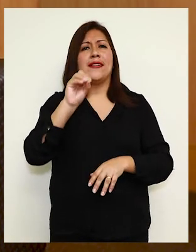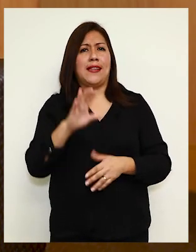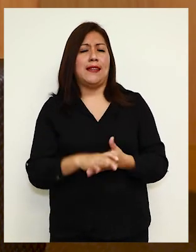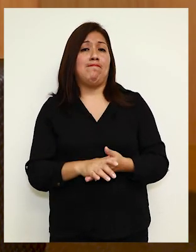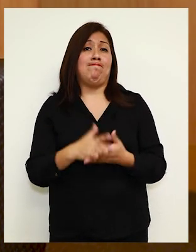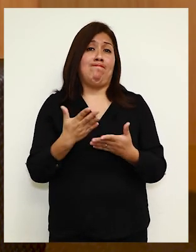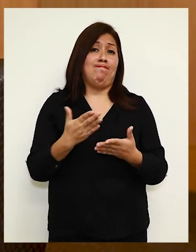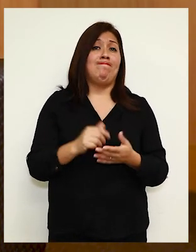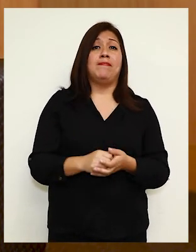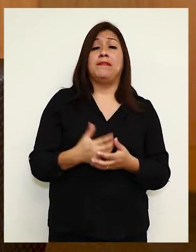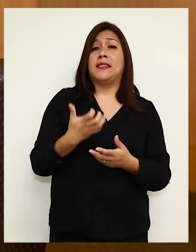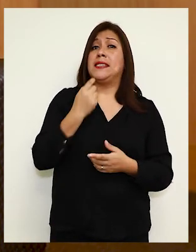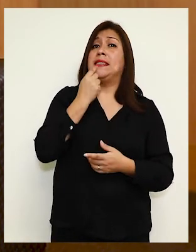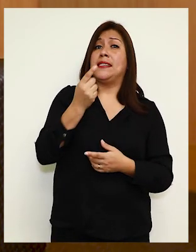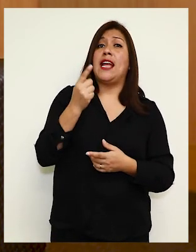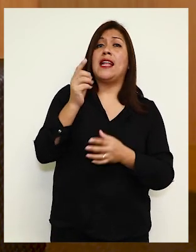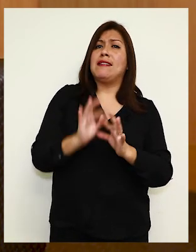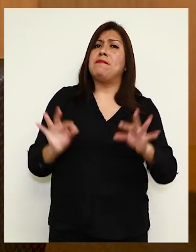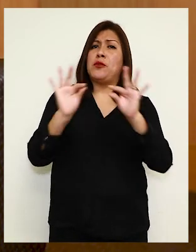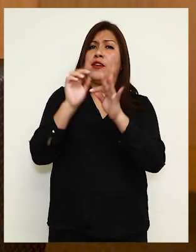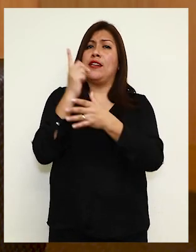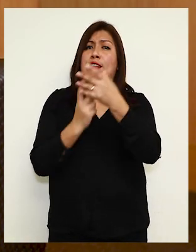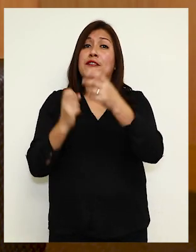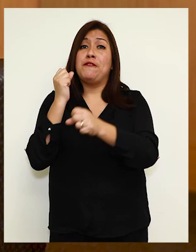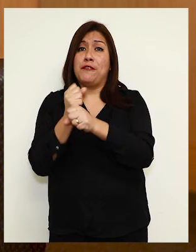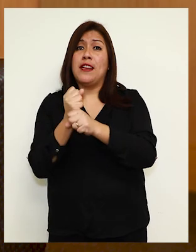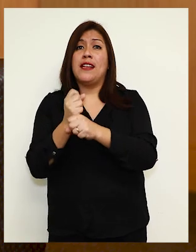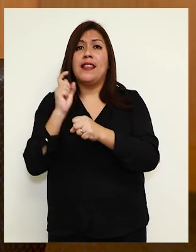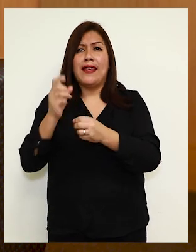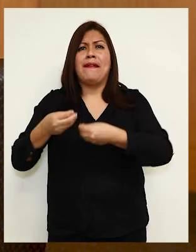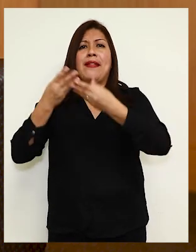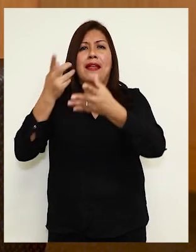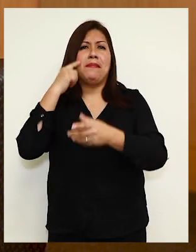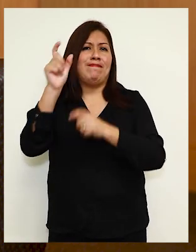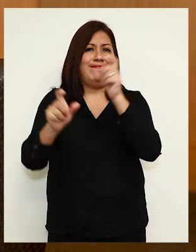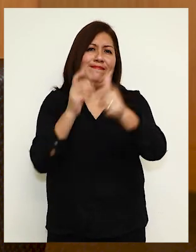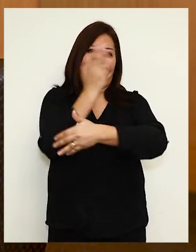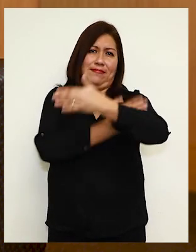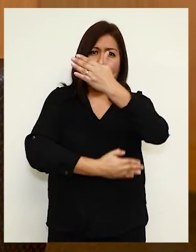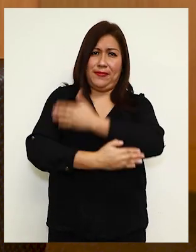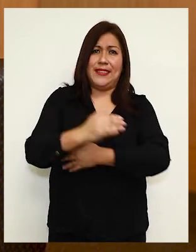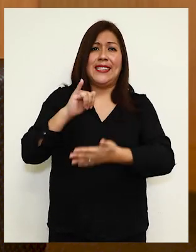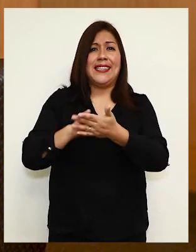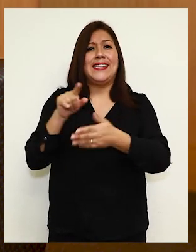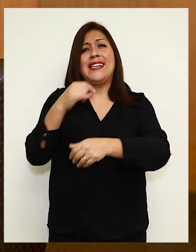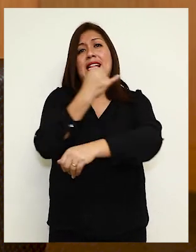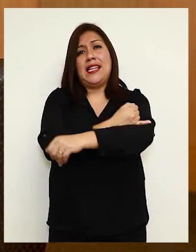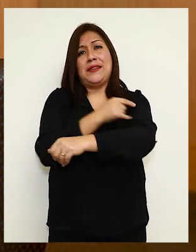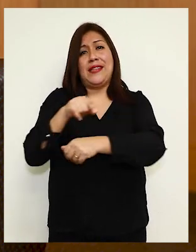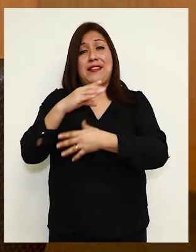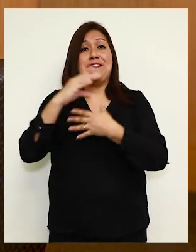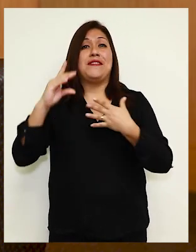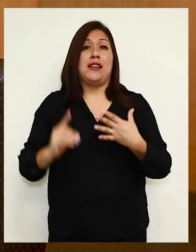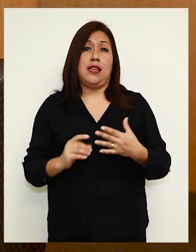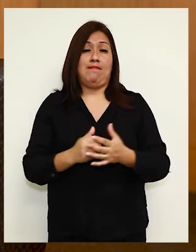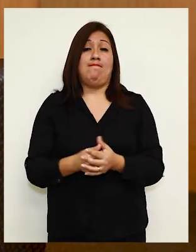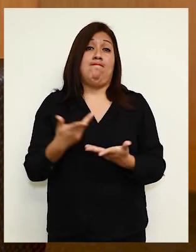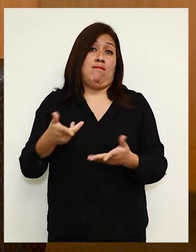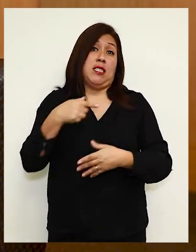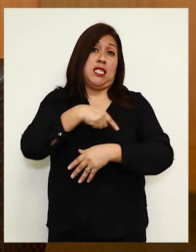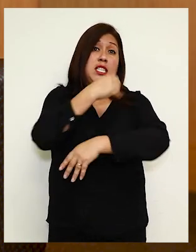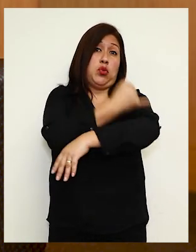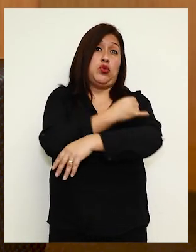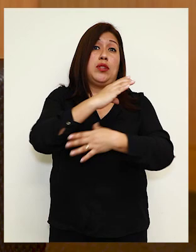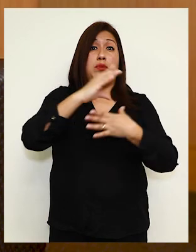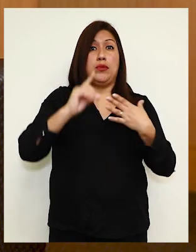debe de generar de las personas con discapacidad ante esta institución que es el CONADI, una institución que vela por los derechos de las personas con